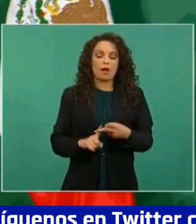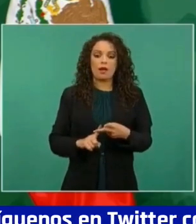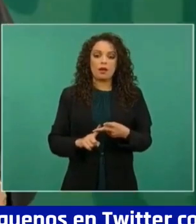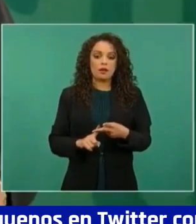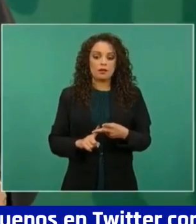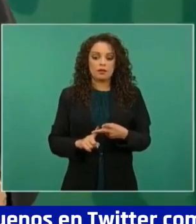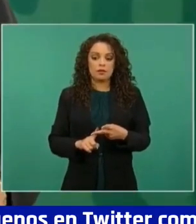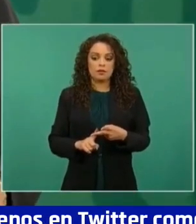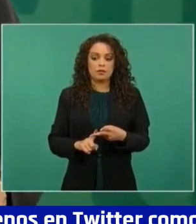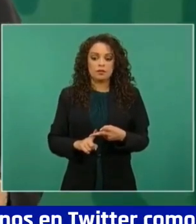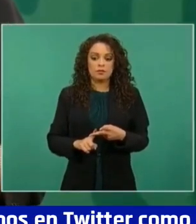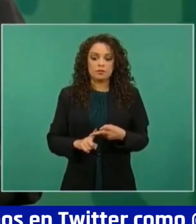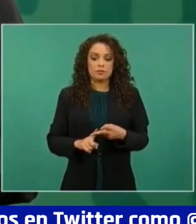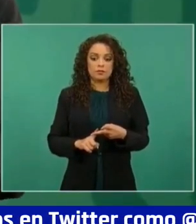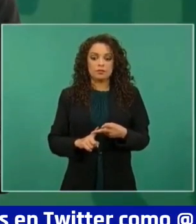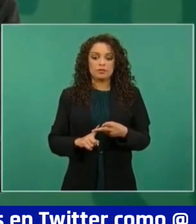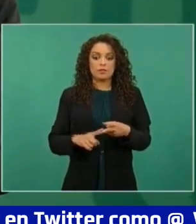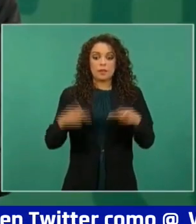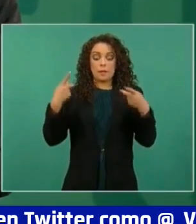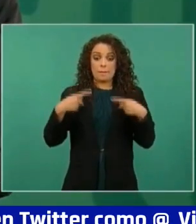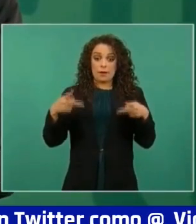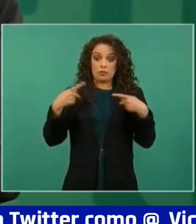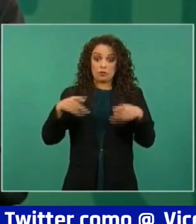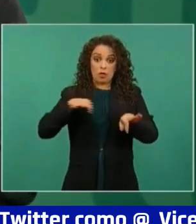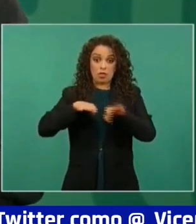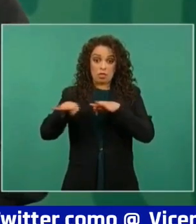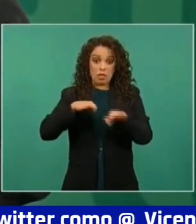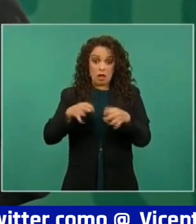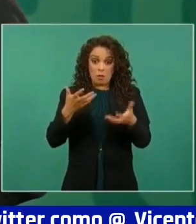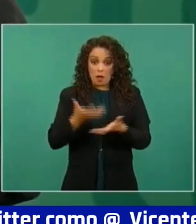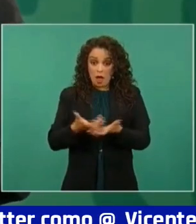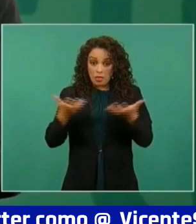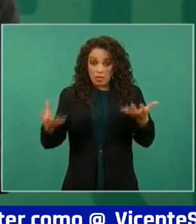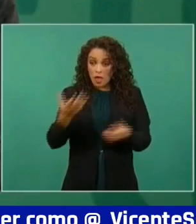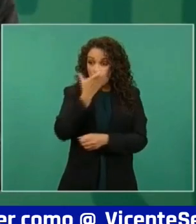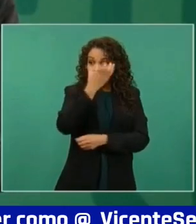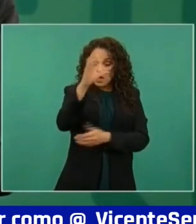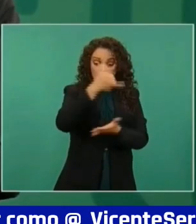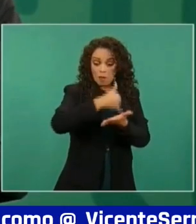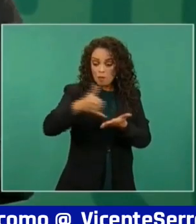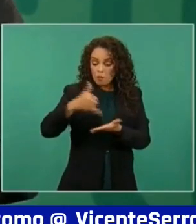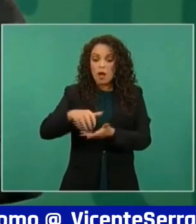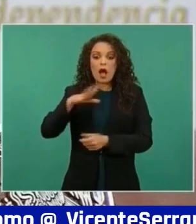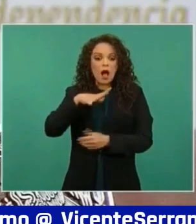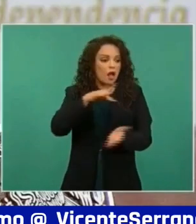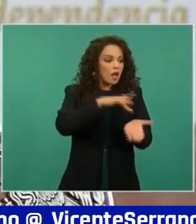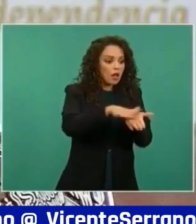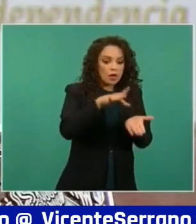que los campesinos tengan apoyos, que haya bienestar.